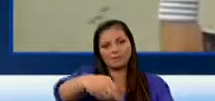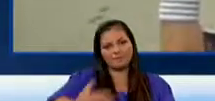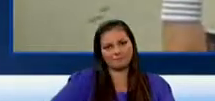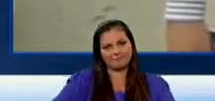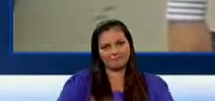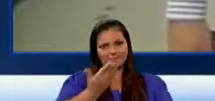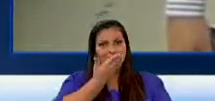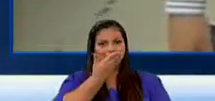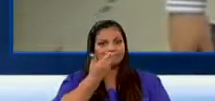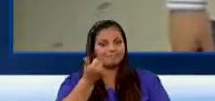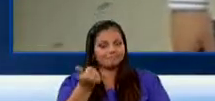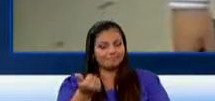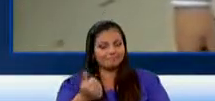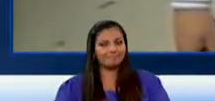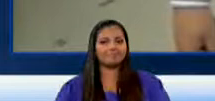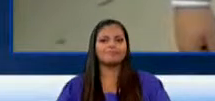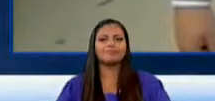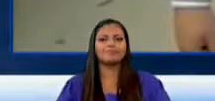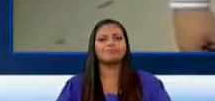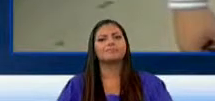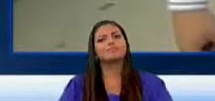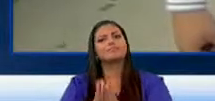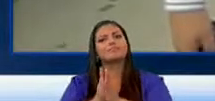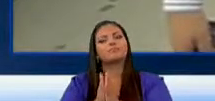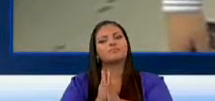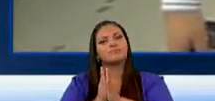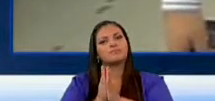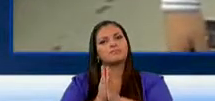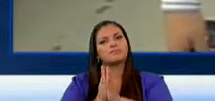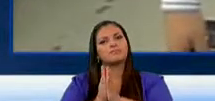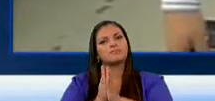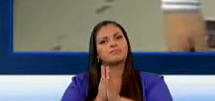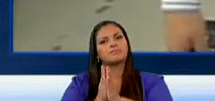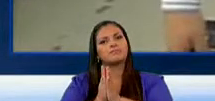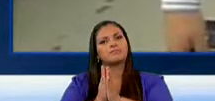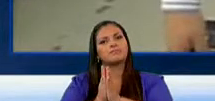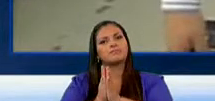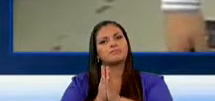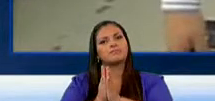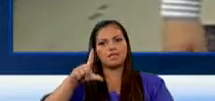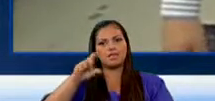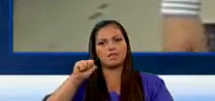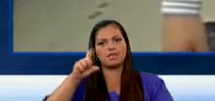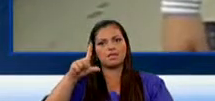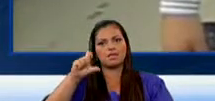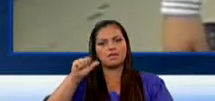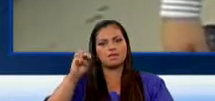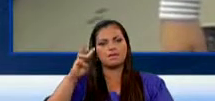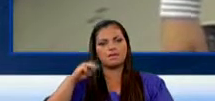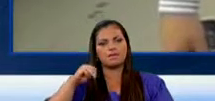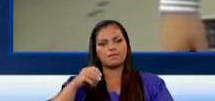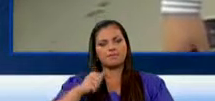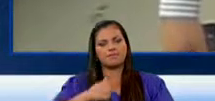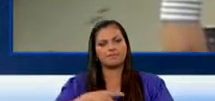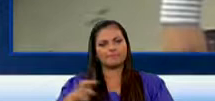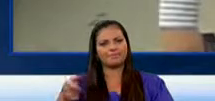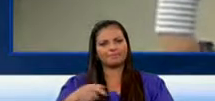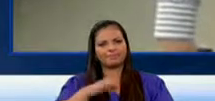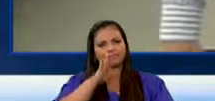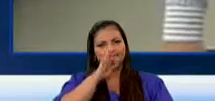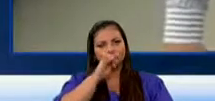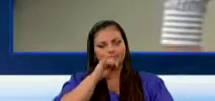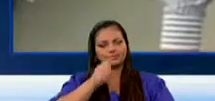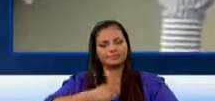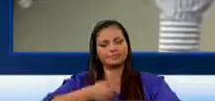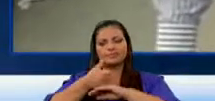aspecto. Amablemente la atención del señor coronel Alama, a ver si ordena que pinten ese sector, la zona cebra, porque ya se está haciendo la obra que tú dices,